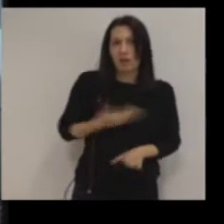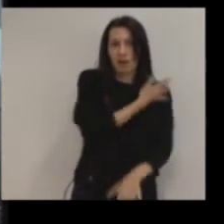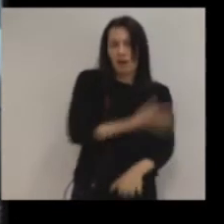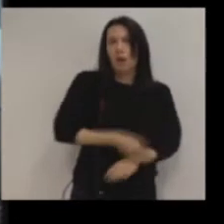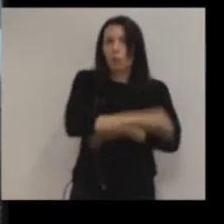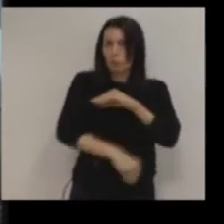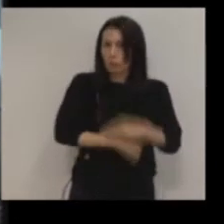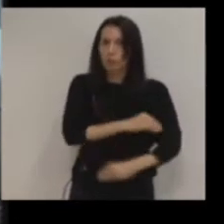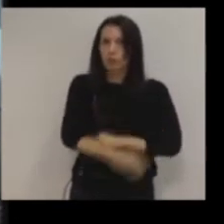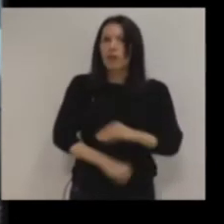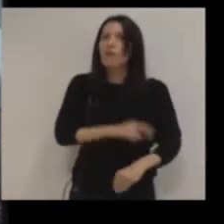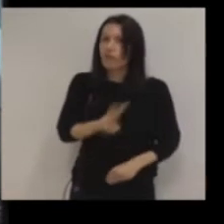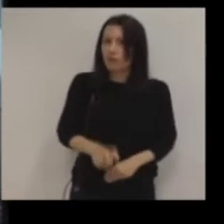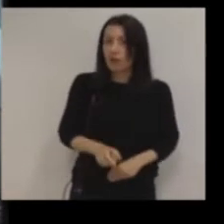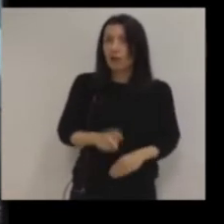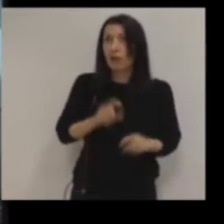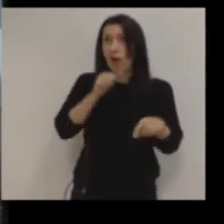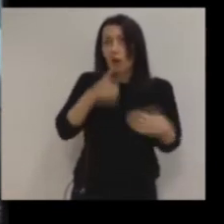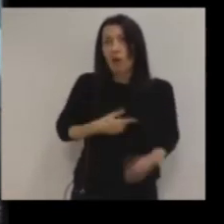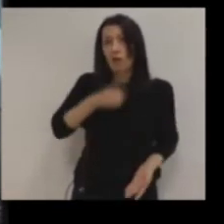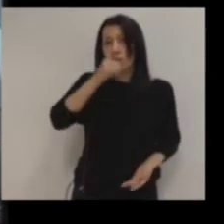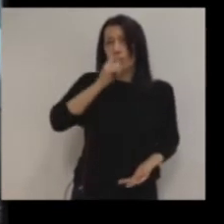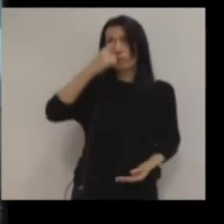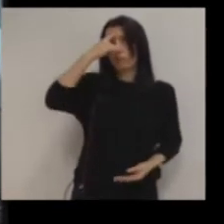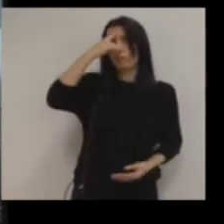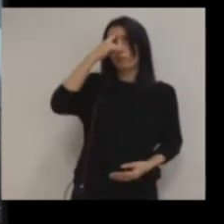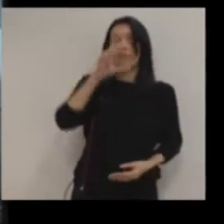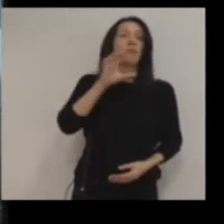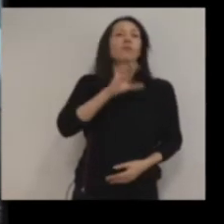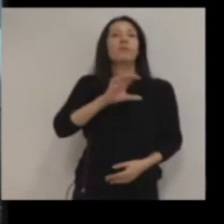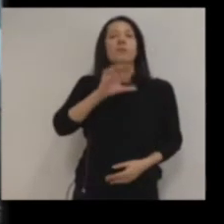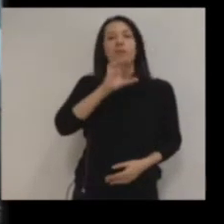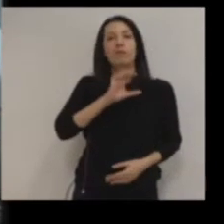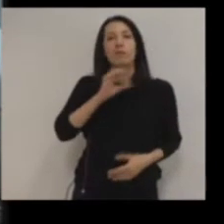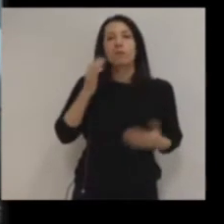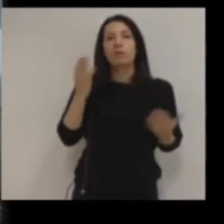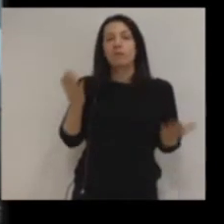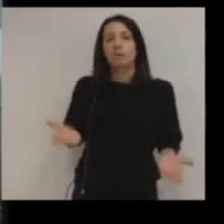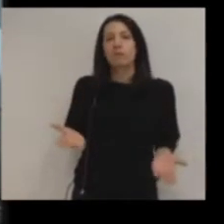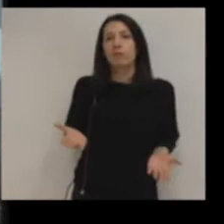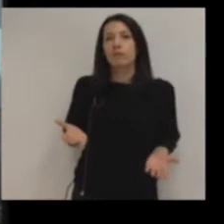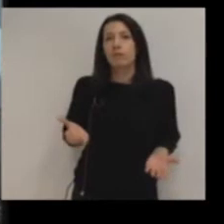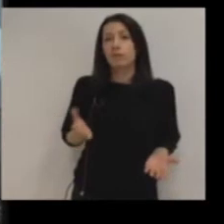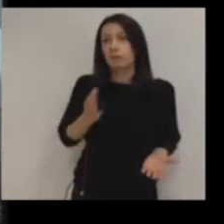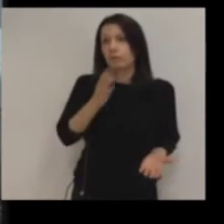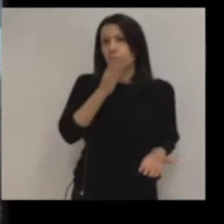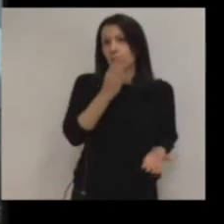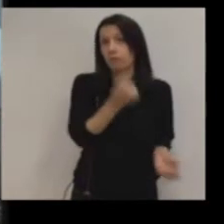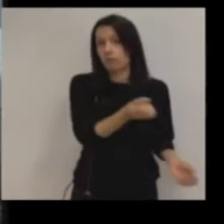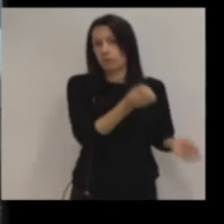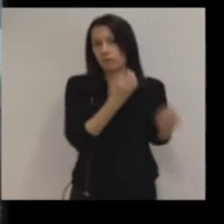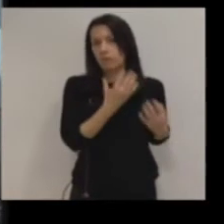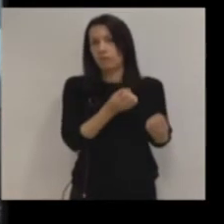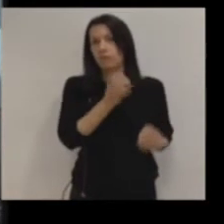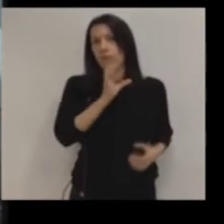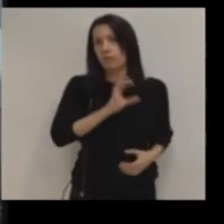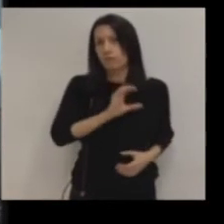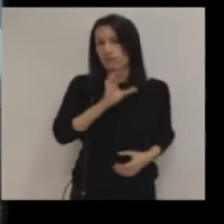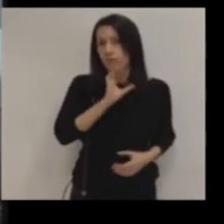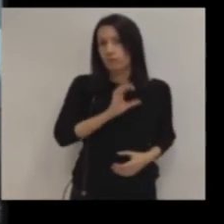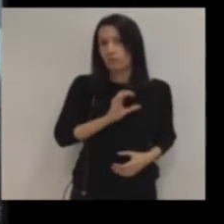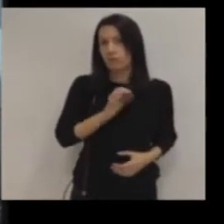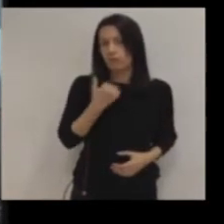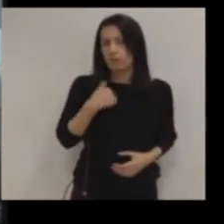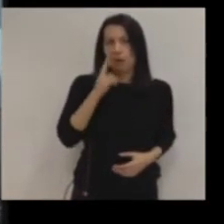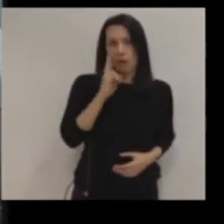viene una anécdota que no es tan anécdota a la cabeza, porque me la han comentado. Y